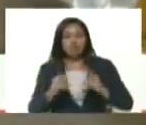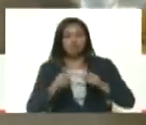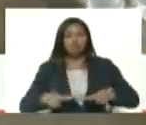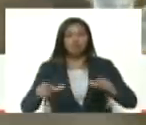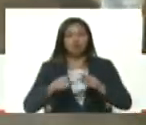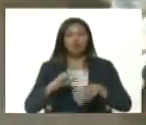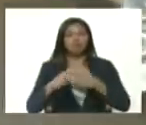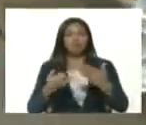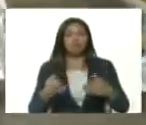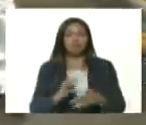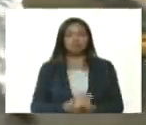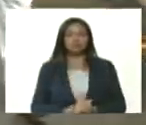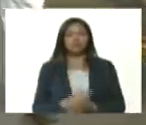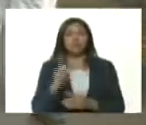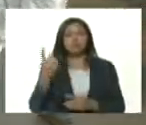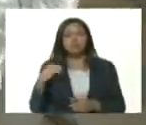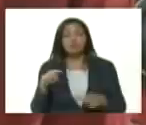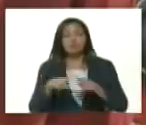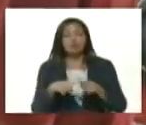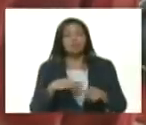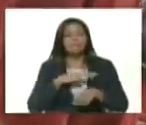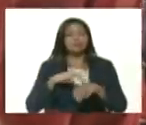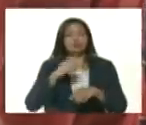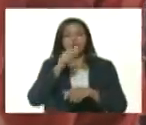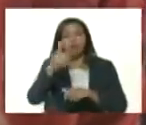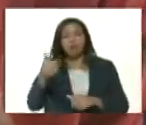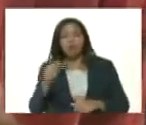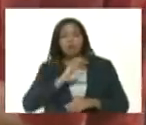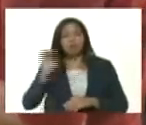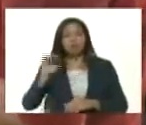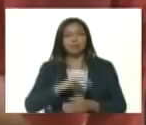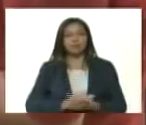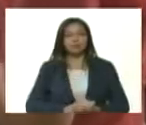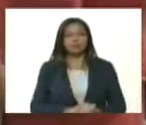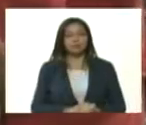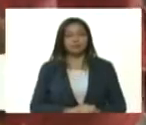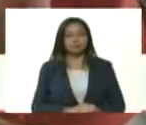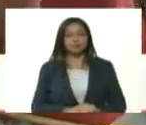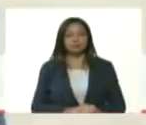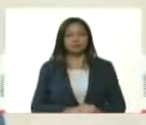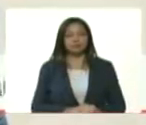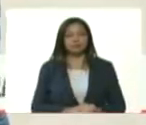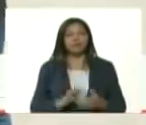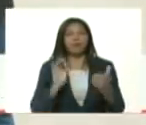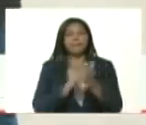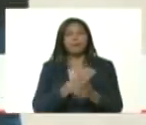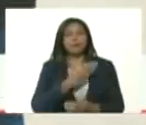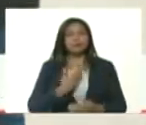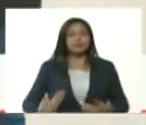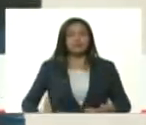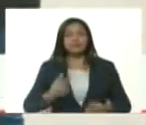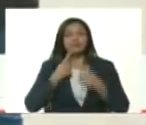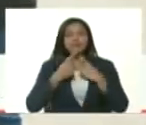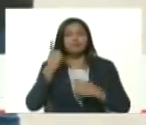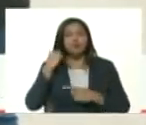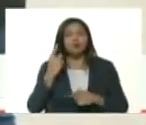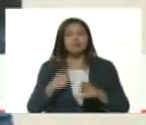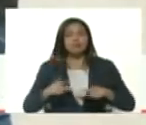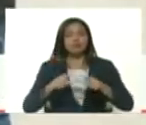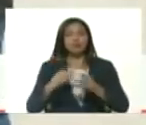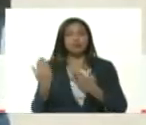espacios, presidente. Cuente usted con los misioneros y las misioneras de la patria. Compatriota, presidente, ahora una beneficiaria aquí de este